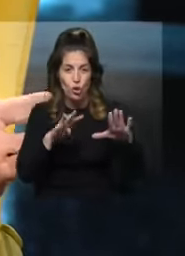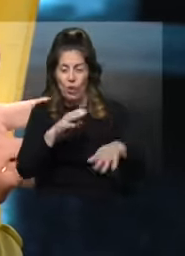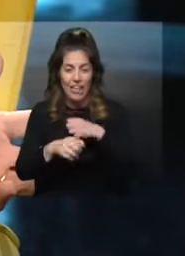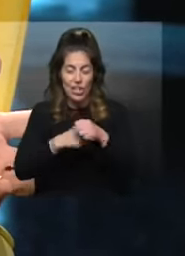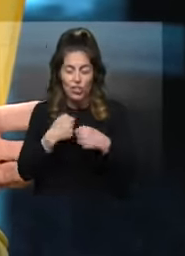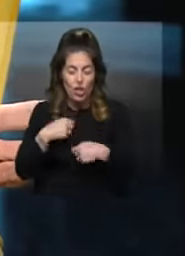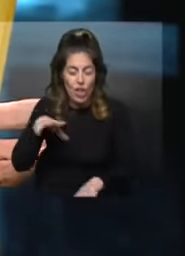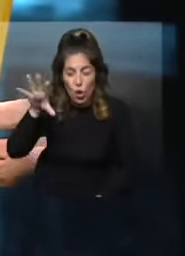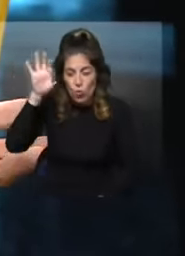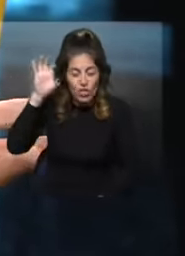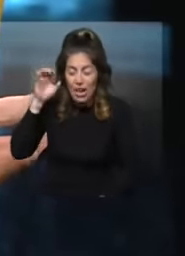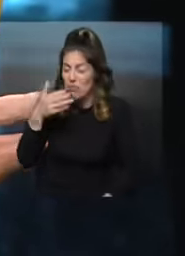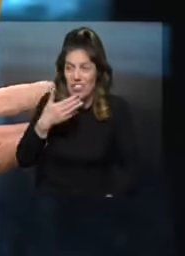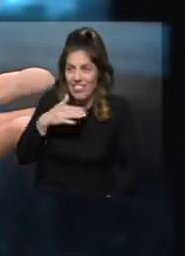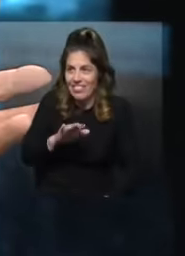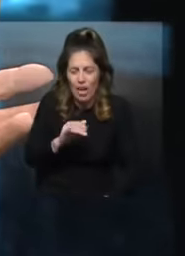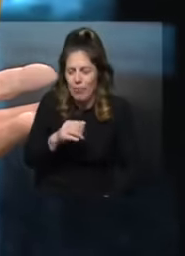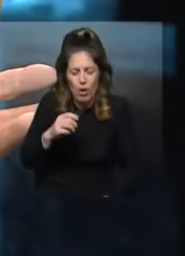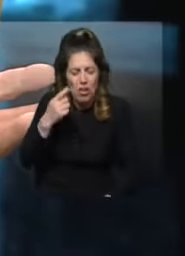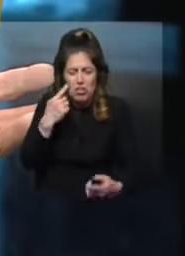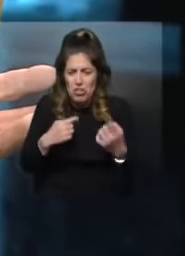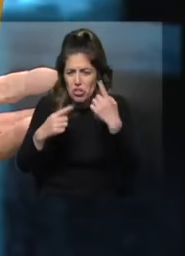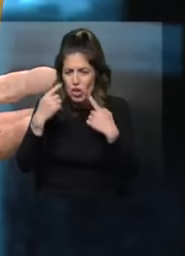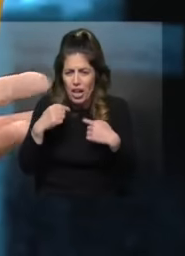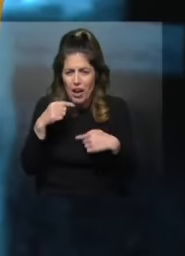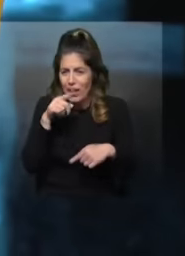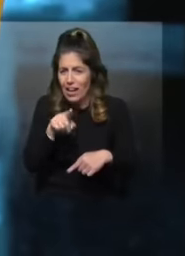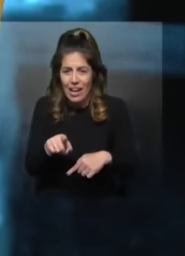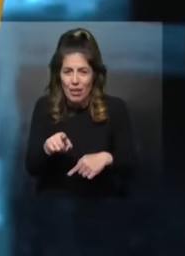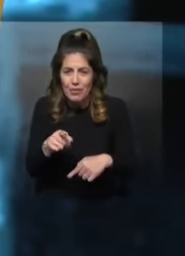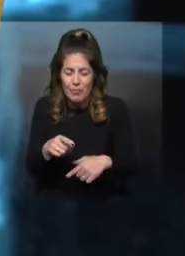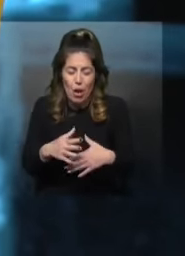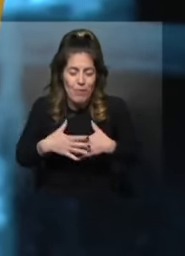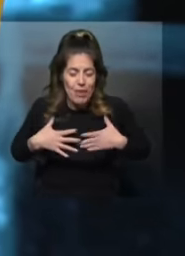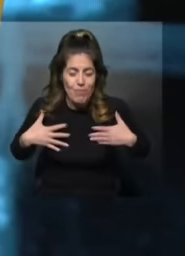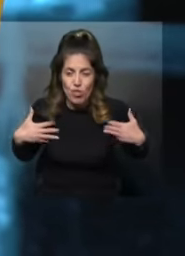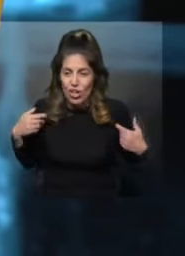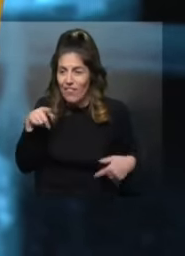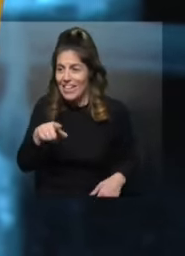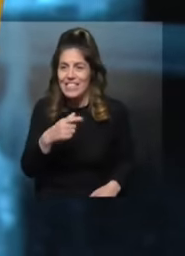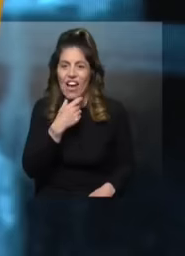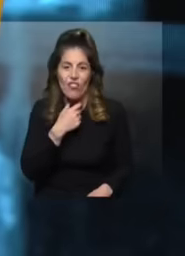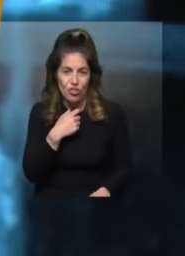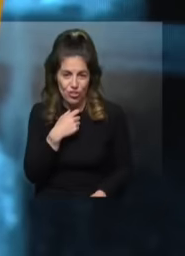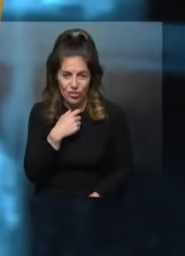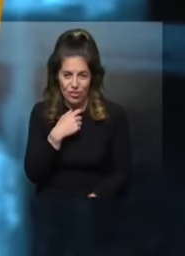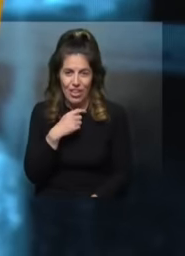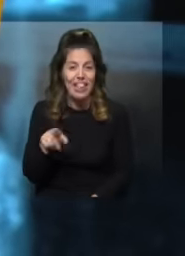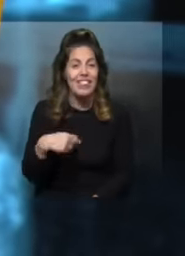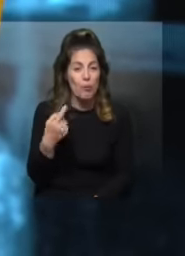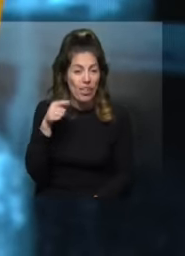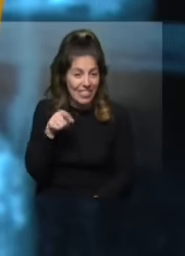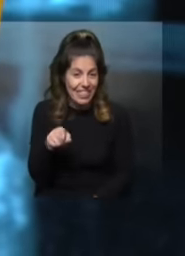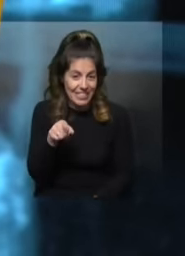porque yo no entendería lo que decía en sus pensamientos, pero me emocionaba esa voz. Después de